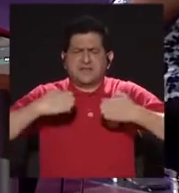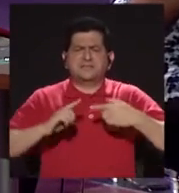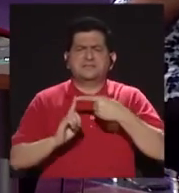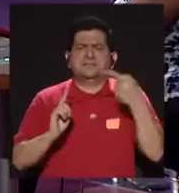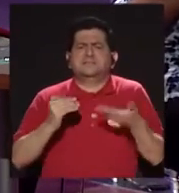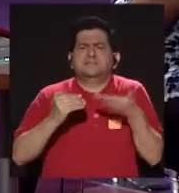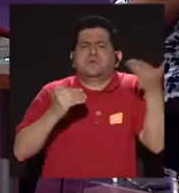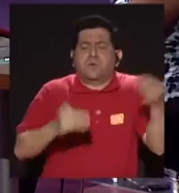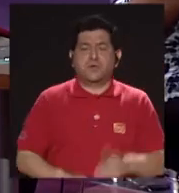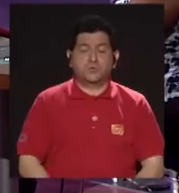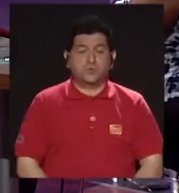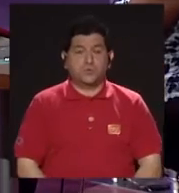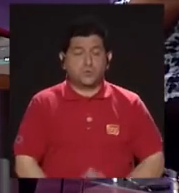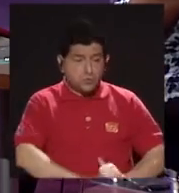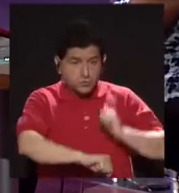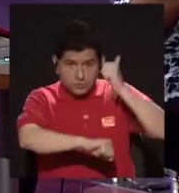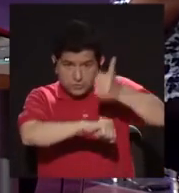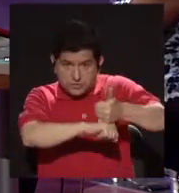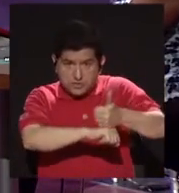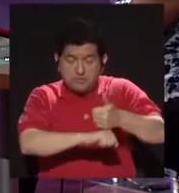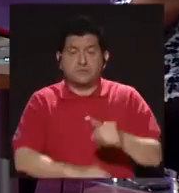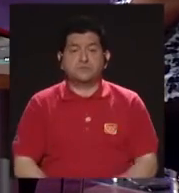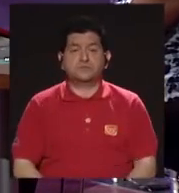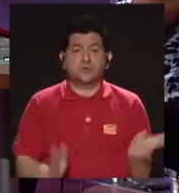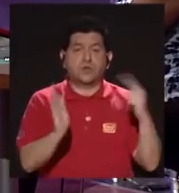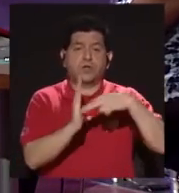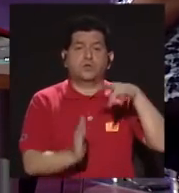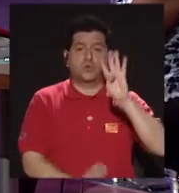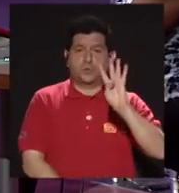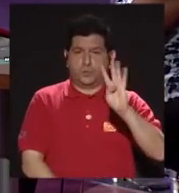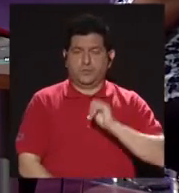fue fundado en el 2004